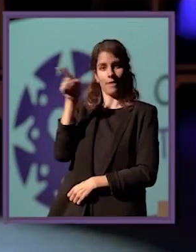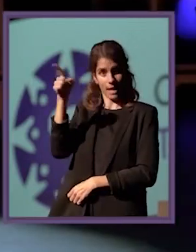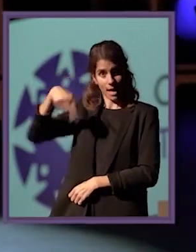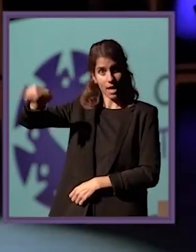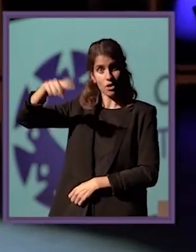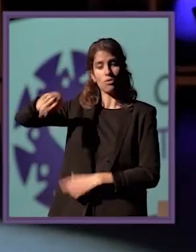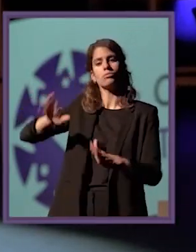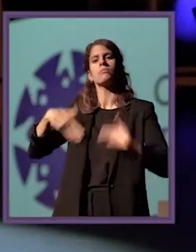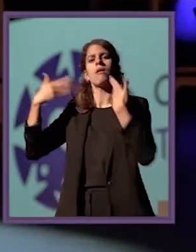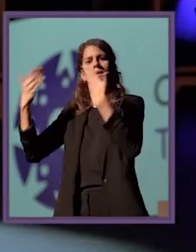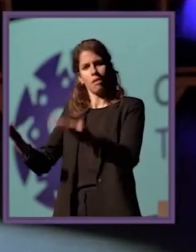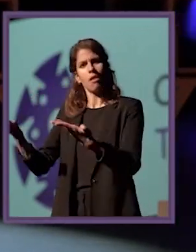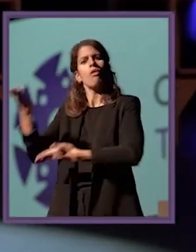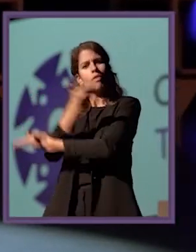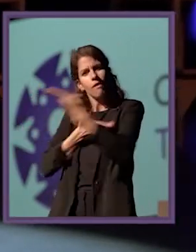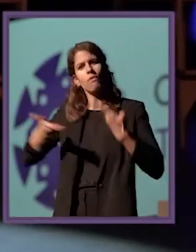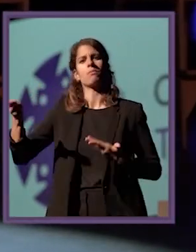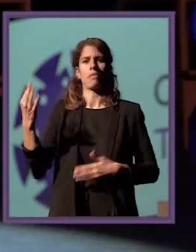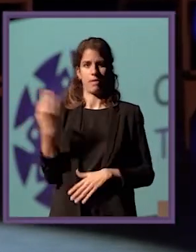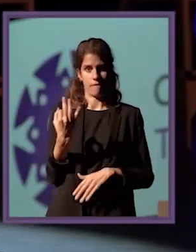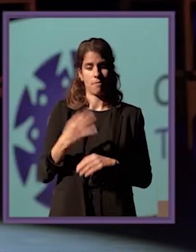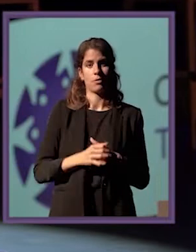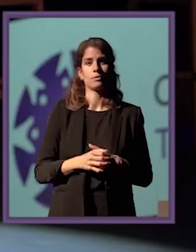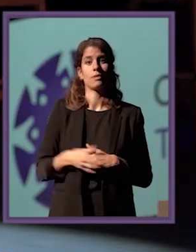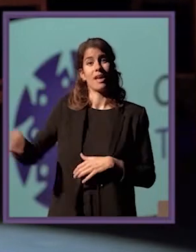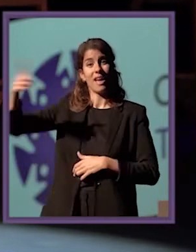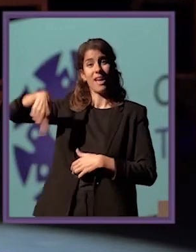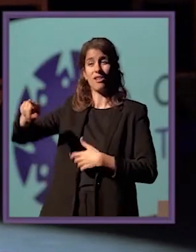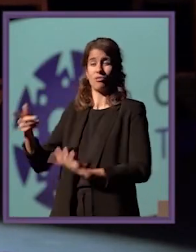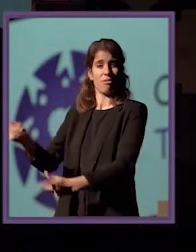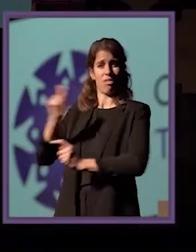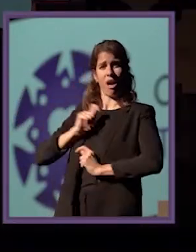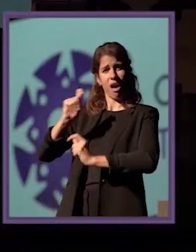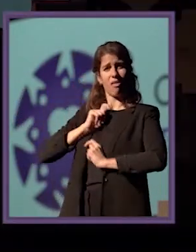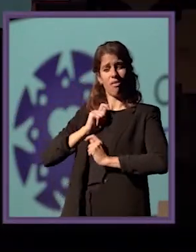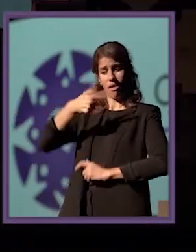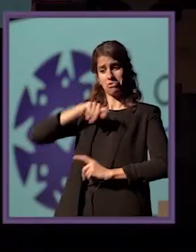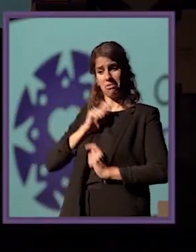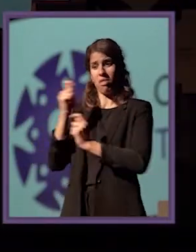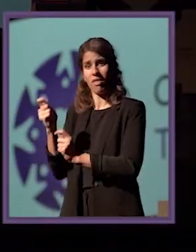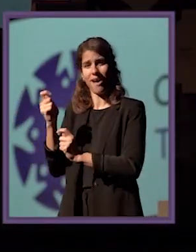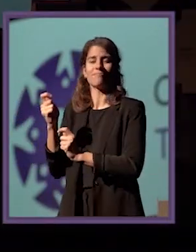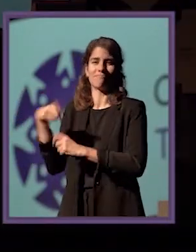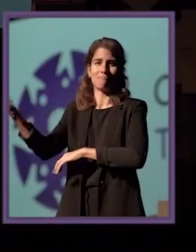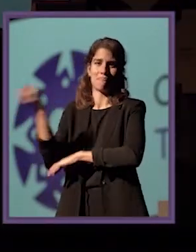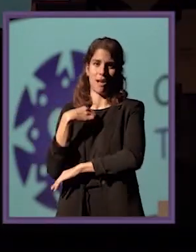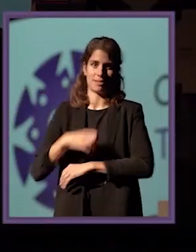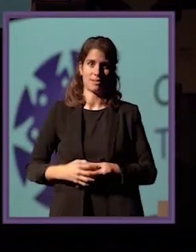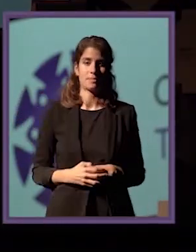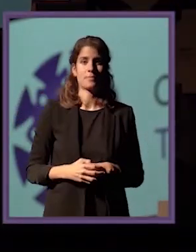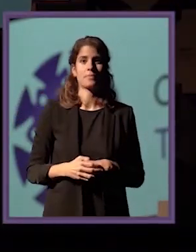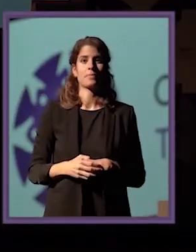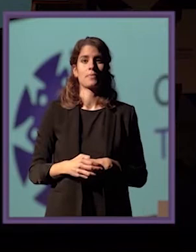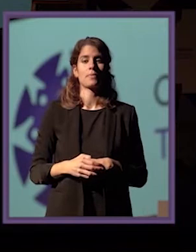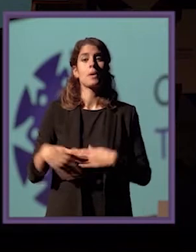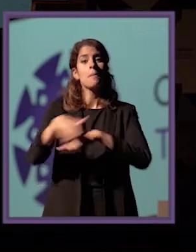devolverle parte de lo que nos han dado, porque nos han dado muchísimo más de lo que nosotros les podemos devolver. Agradecer al Ministerio de Derechos Sociales